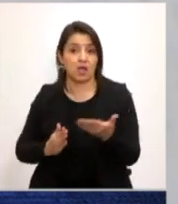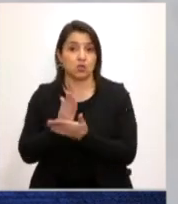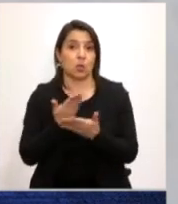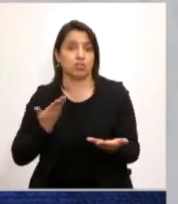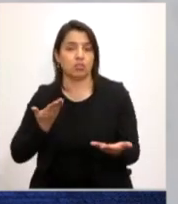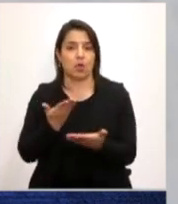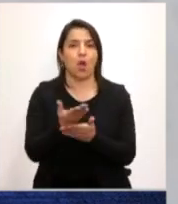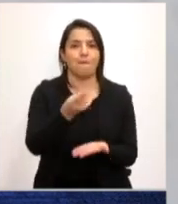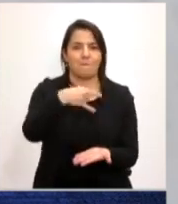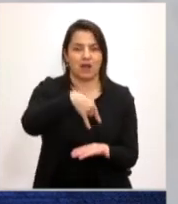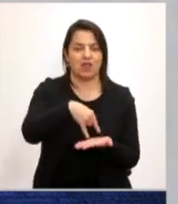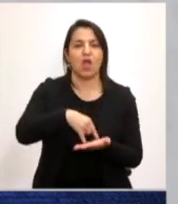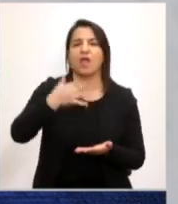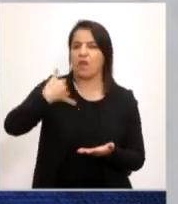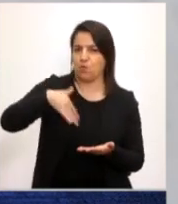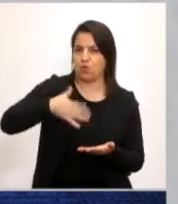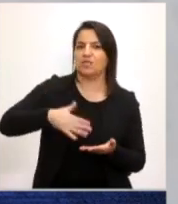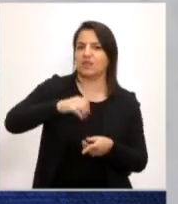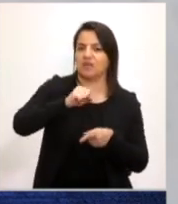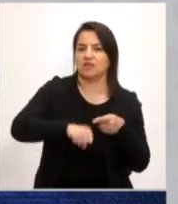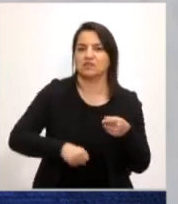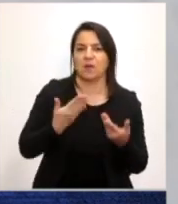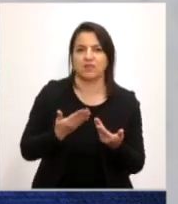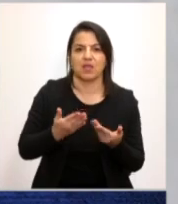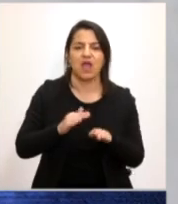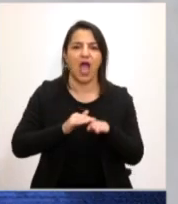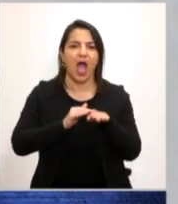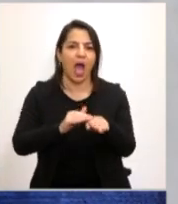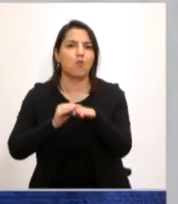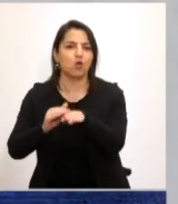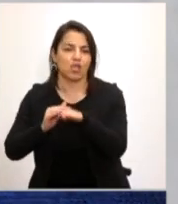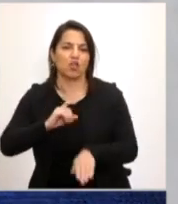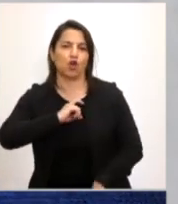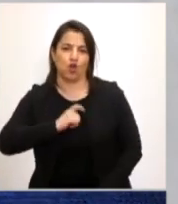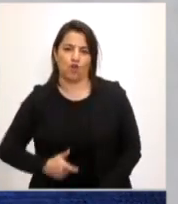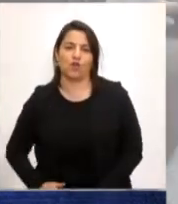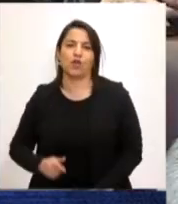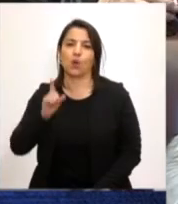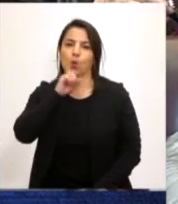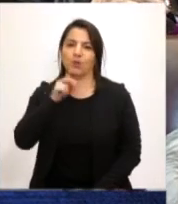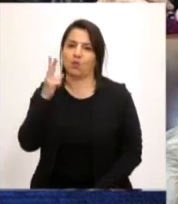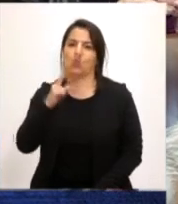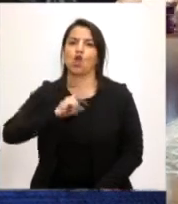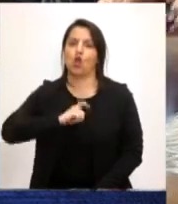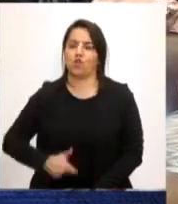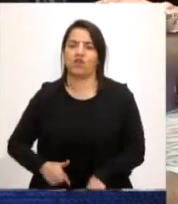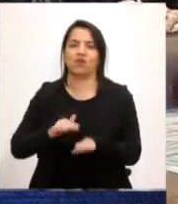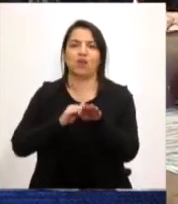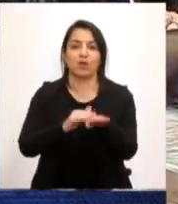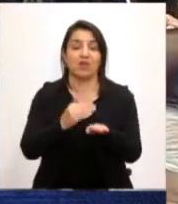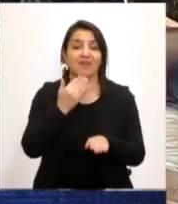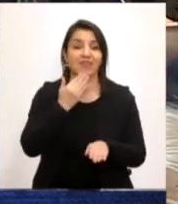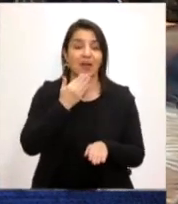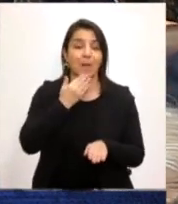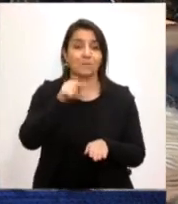reconocer y que ha sido patrocinada consecutivamente por los últimos dos gobiernos. También el proyecto de narcoequipaje, que identifica a los pasajeros